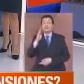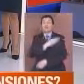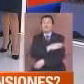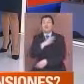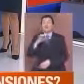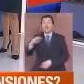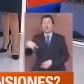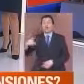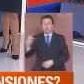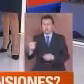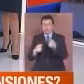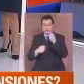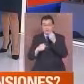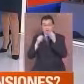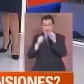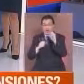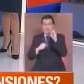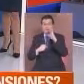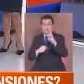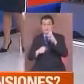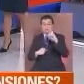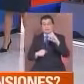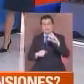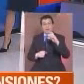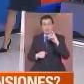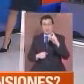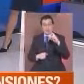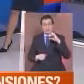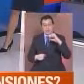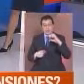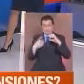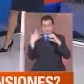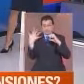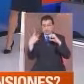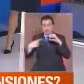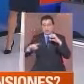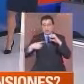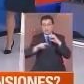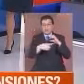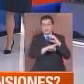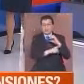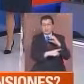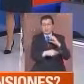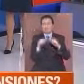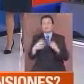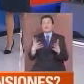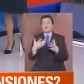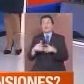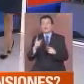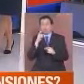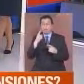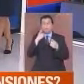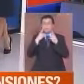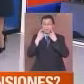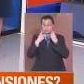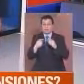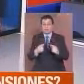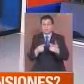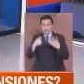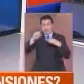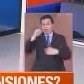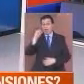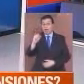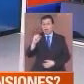cinco distintos: el A, el B, el C, el D y el E. ¿En qué se diferencian cada uno? En el nivel de riesgo. El A,